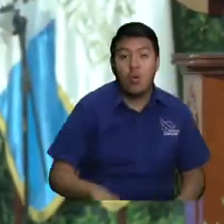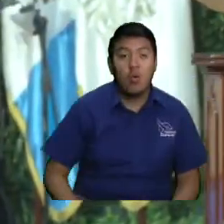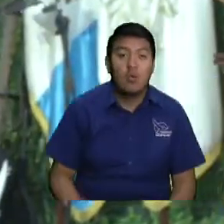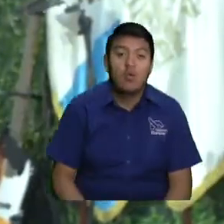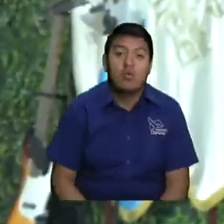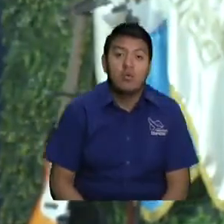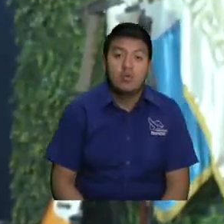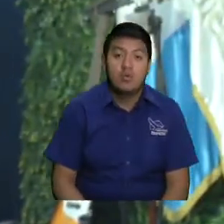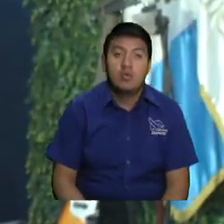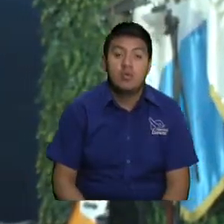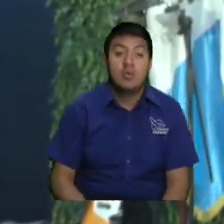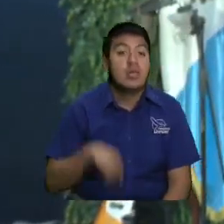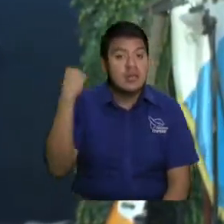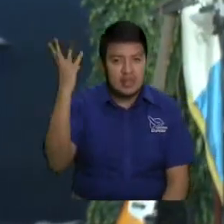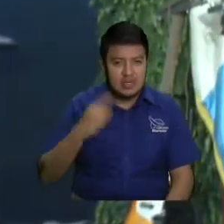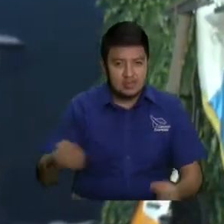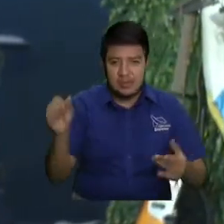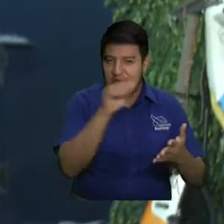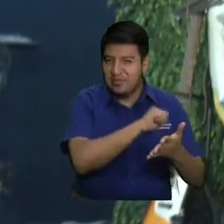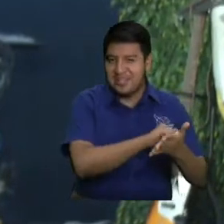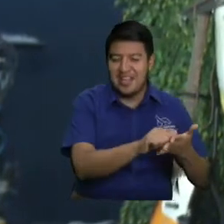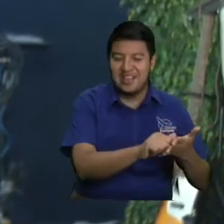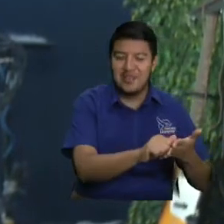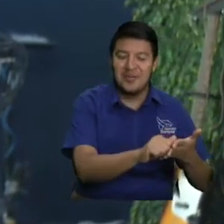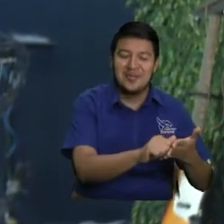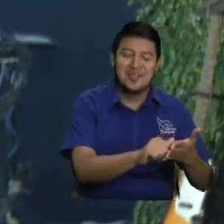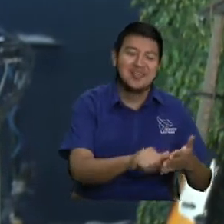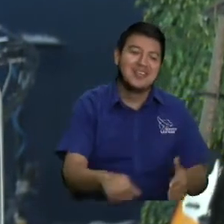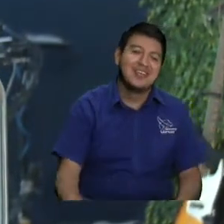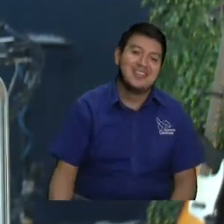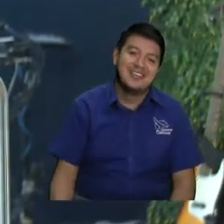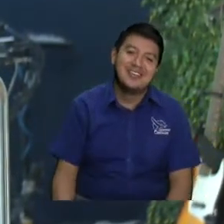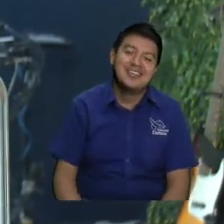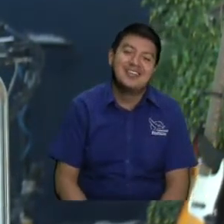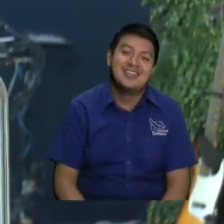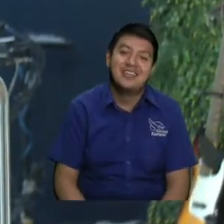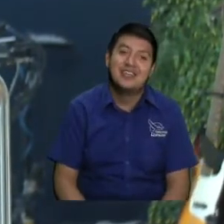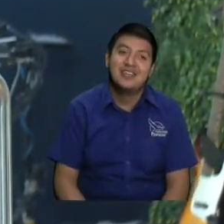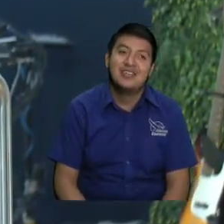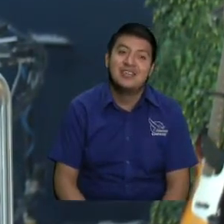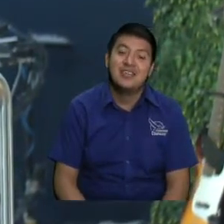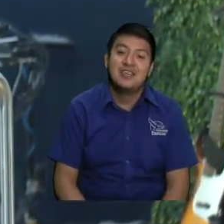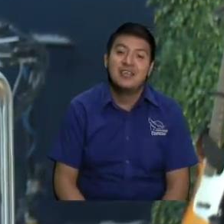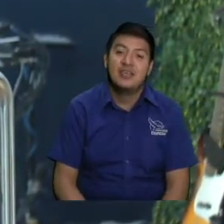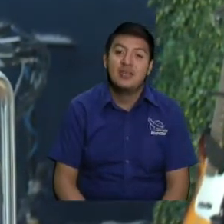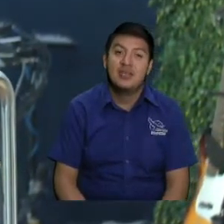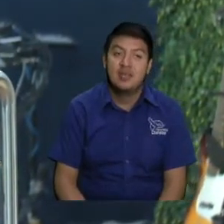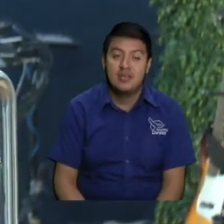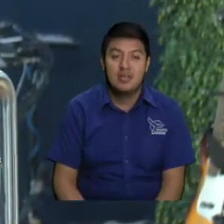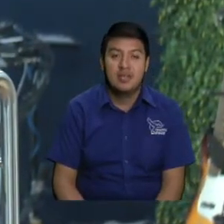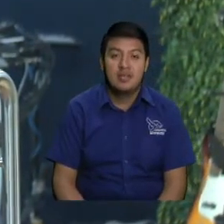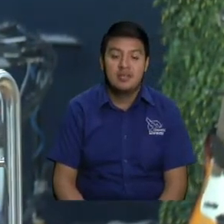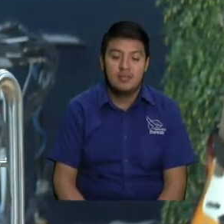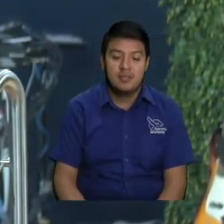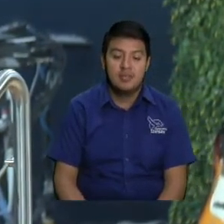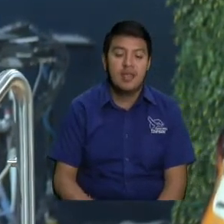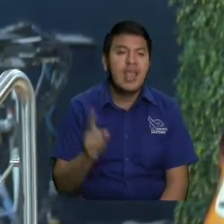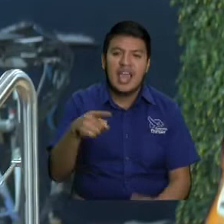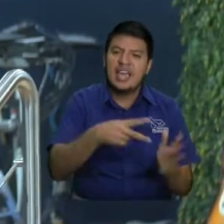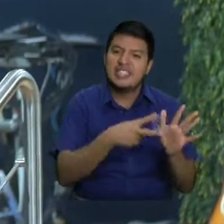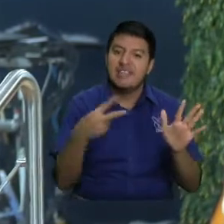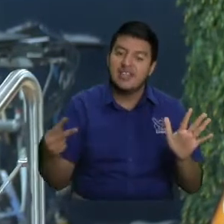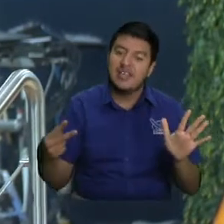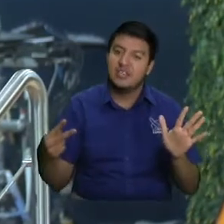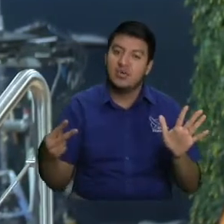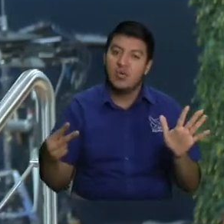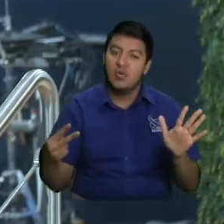del mandamiento del Espíritu Santo. Lo que no está dicho ahí, pero está implícito, y que